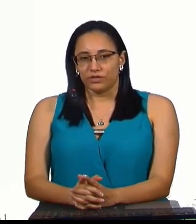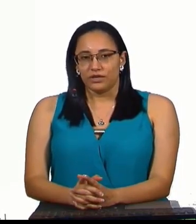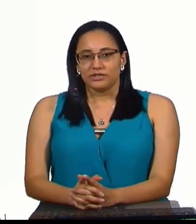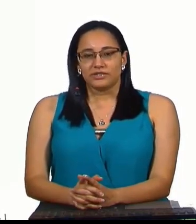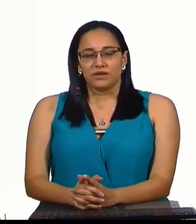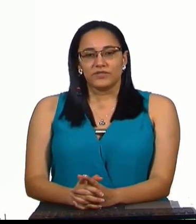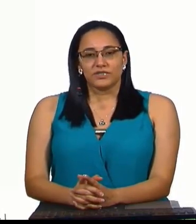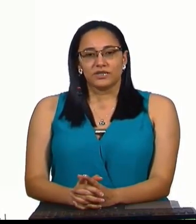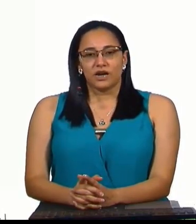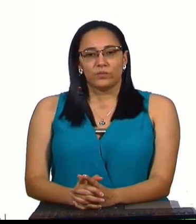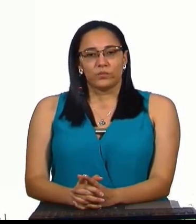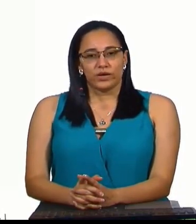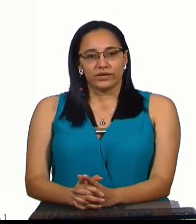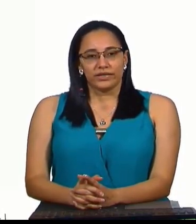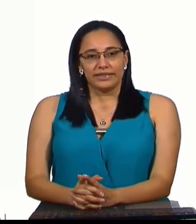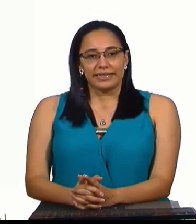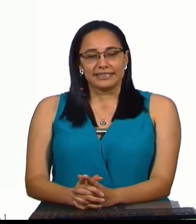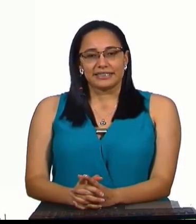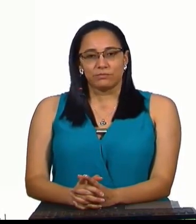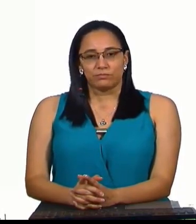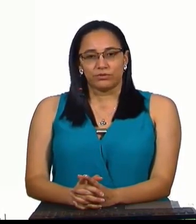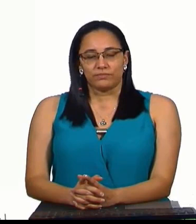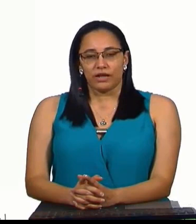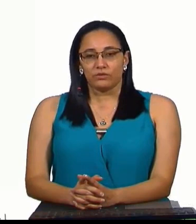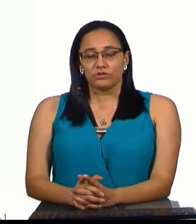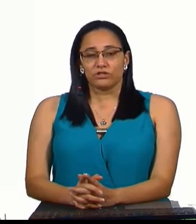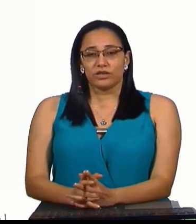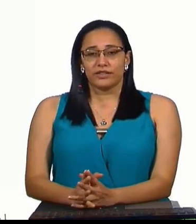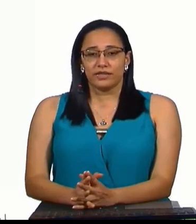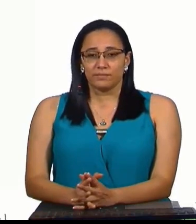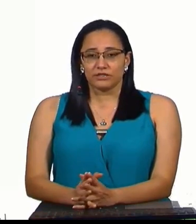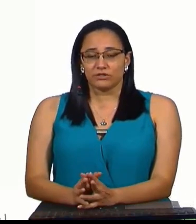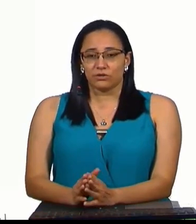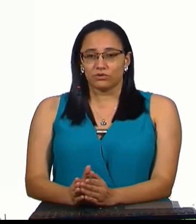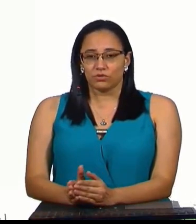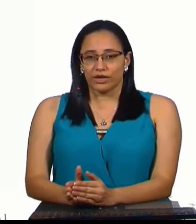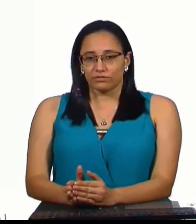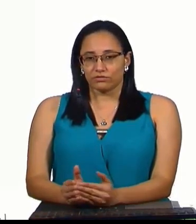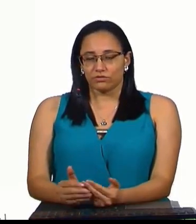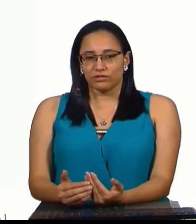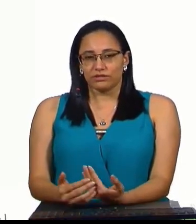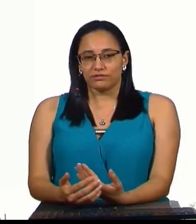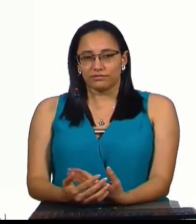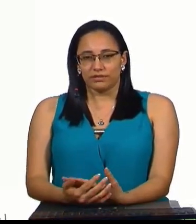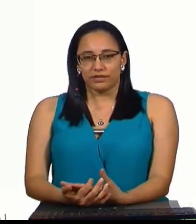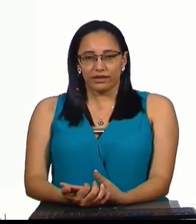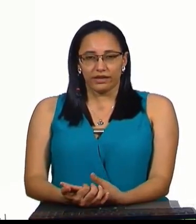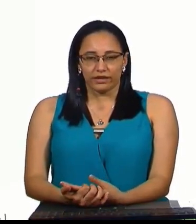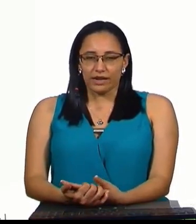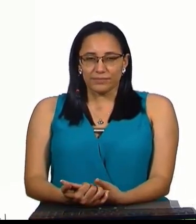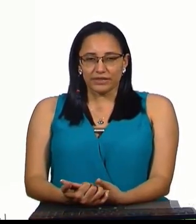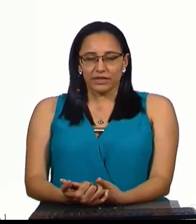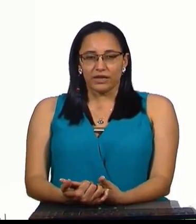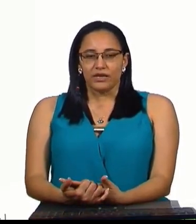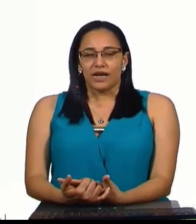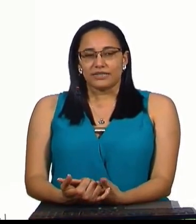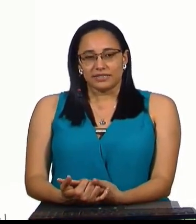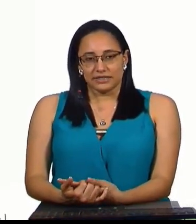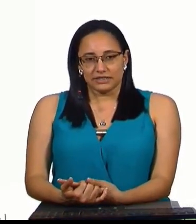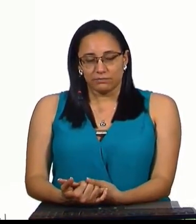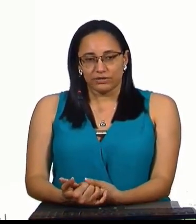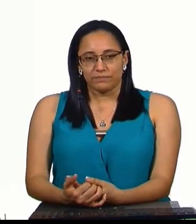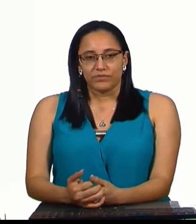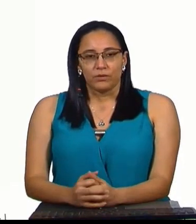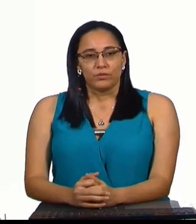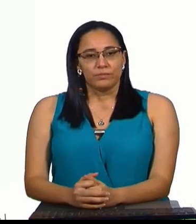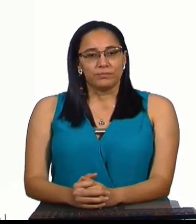efecto. Subjects are rarely this simple. Algunos temas o sujetos son raramente así